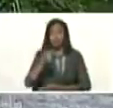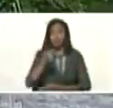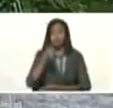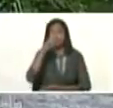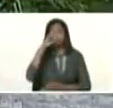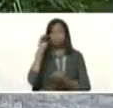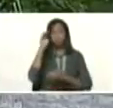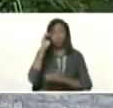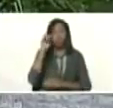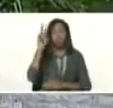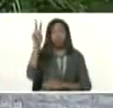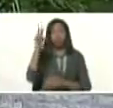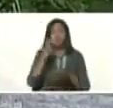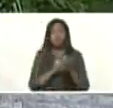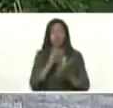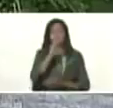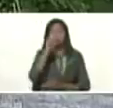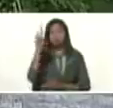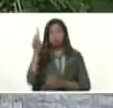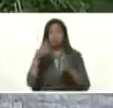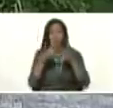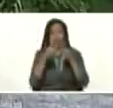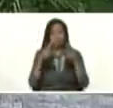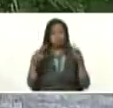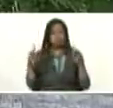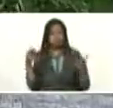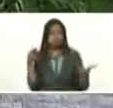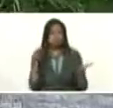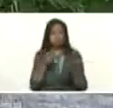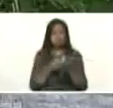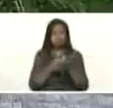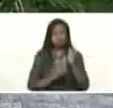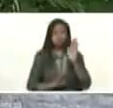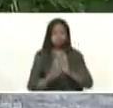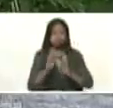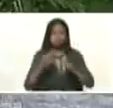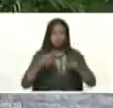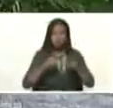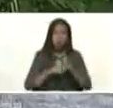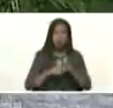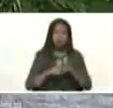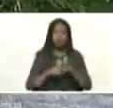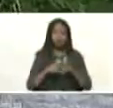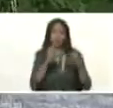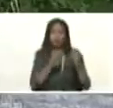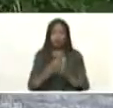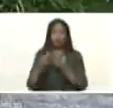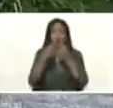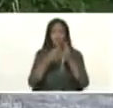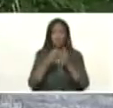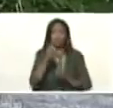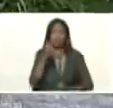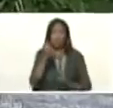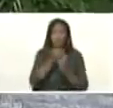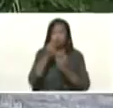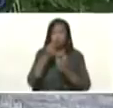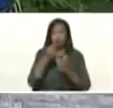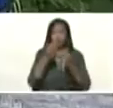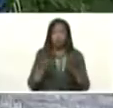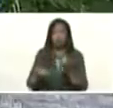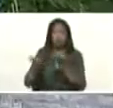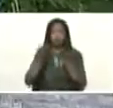2021 de expansión de las inversiones, de expansión de la economía y de la cooperación